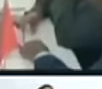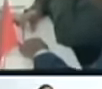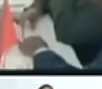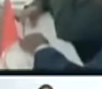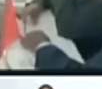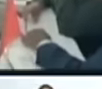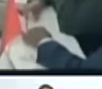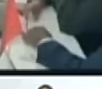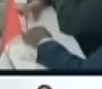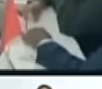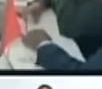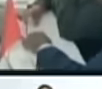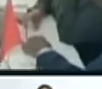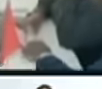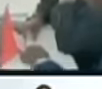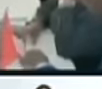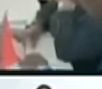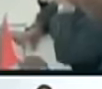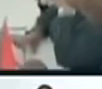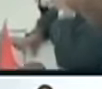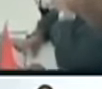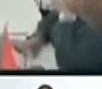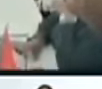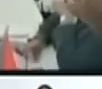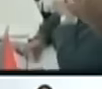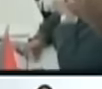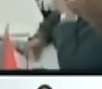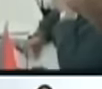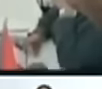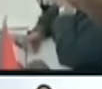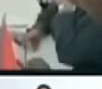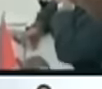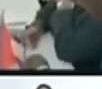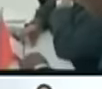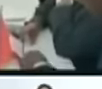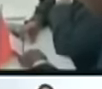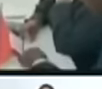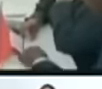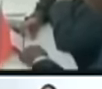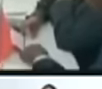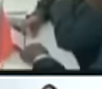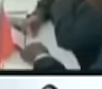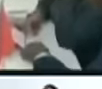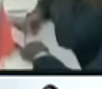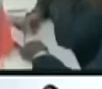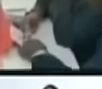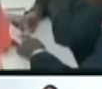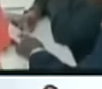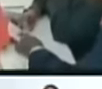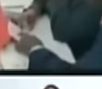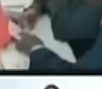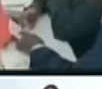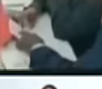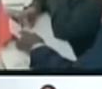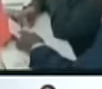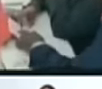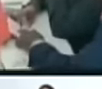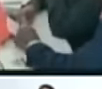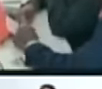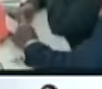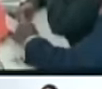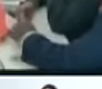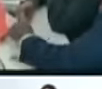y cara a cara le mostramos a ellos y cara a cara le mostramos al